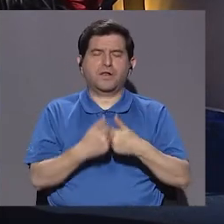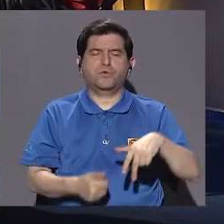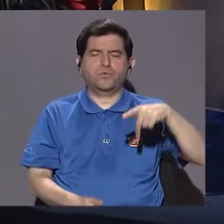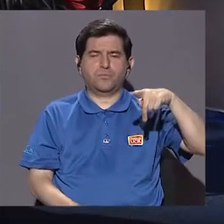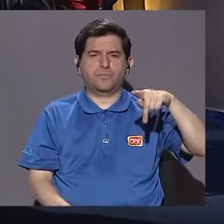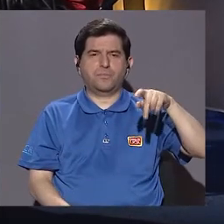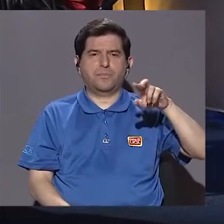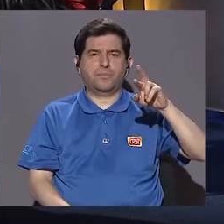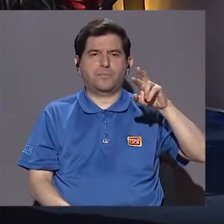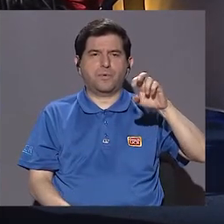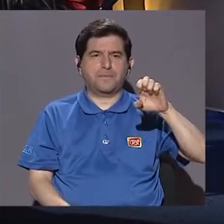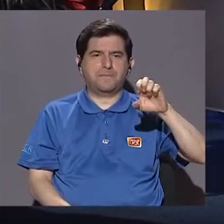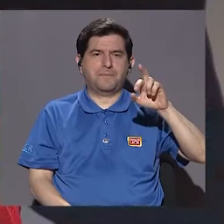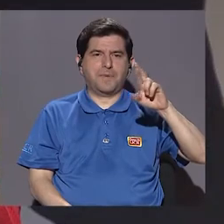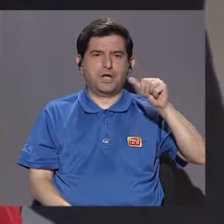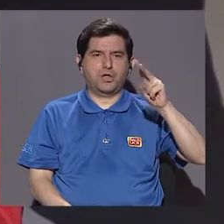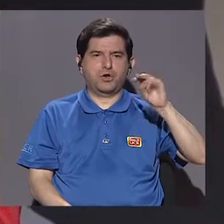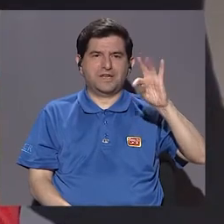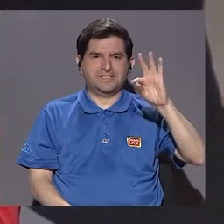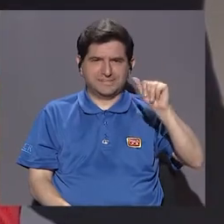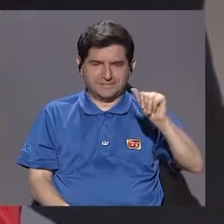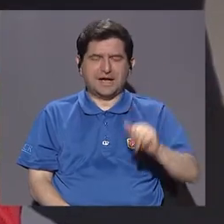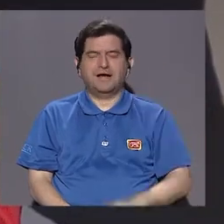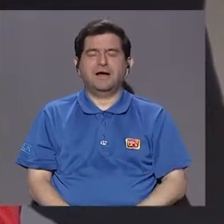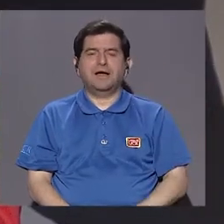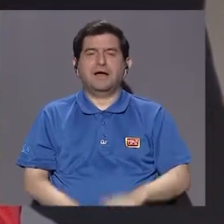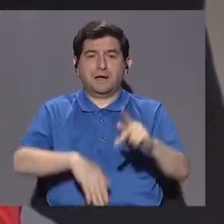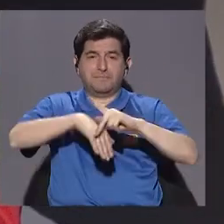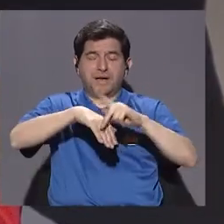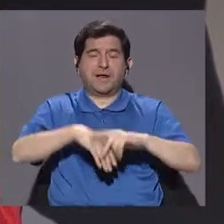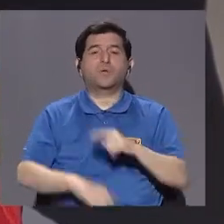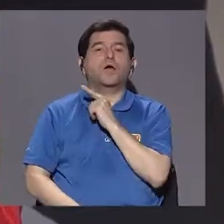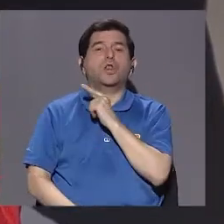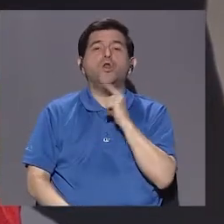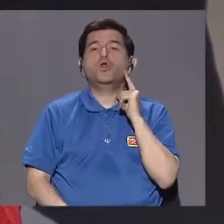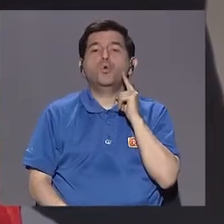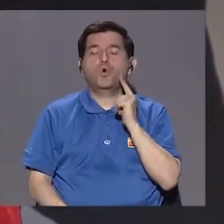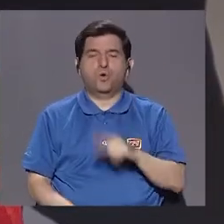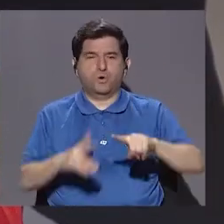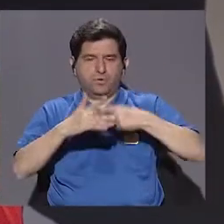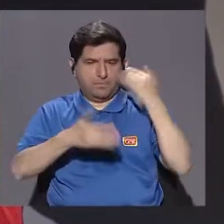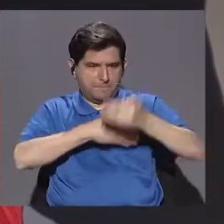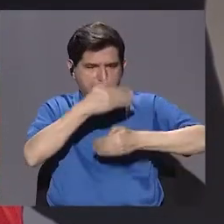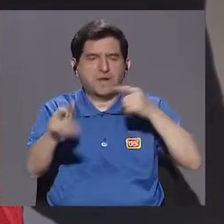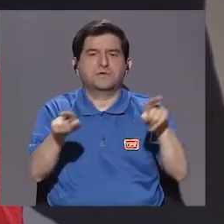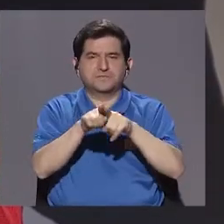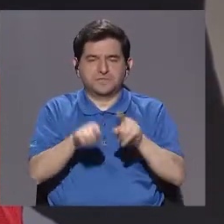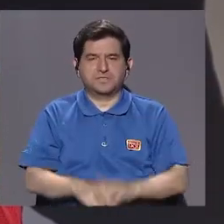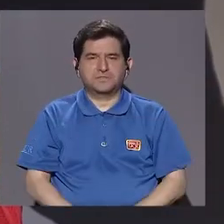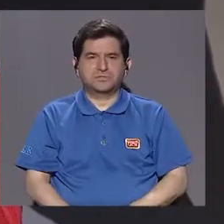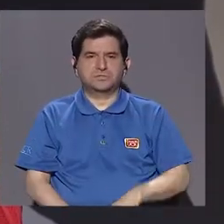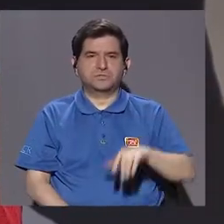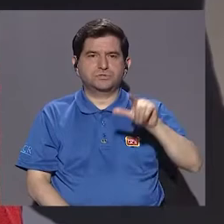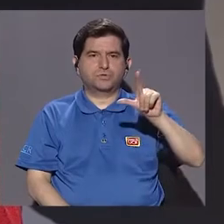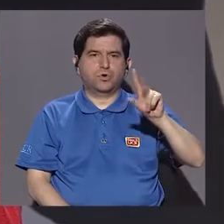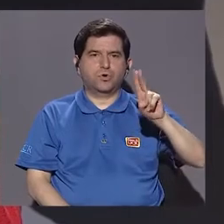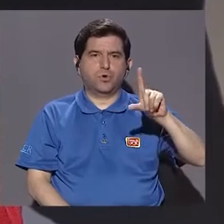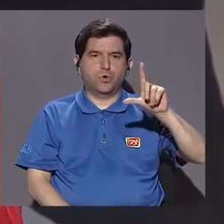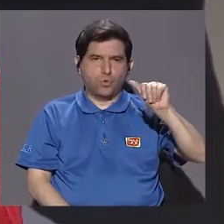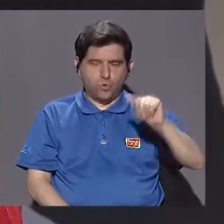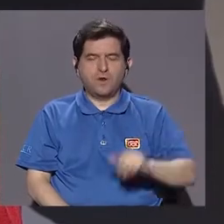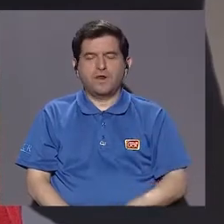de un sector de los peronistas entra en paraguay lugo que también inicia un proceso de lula en brasil los